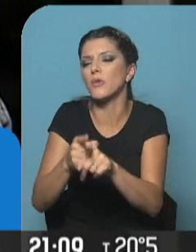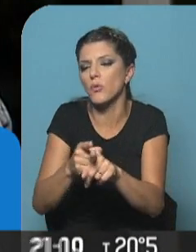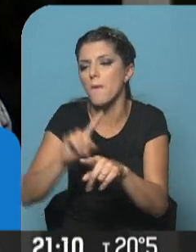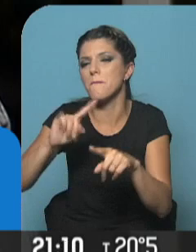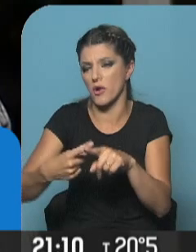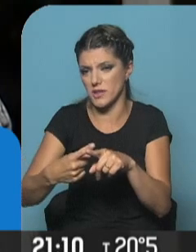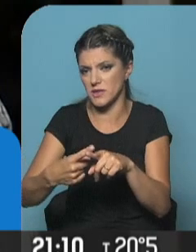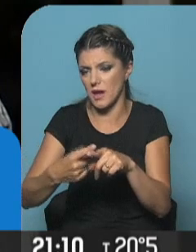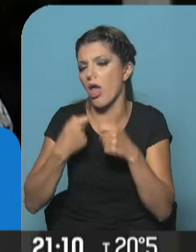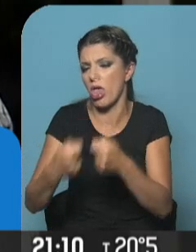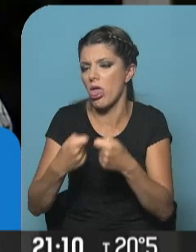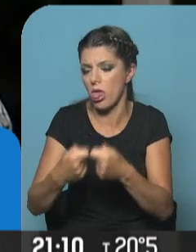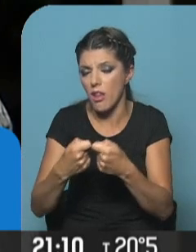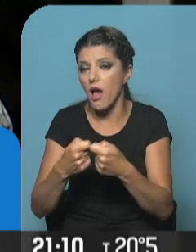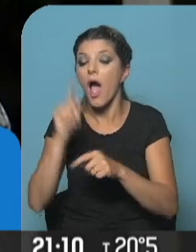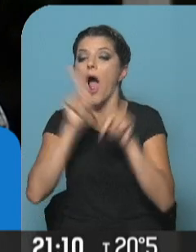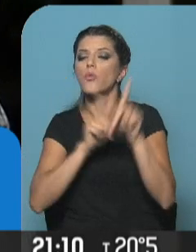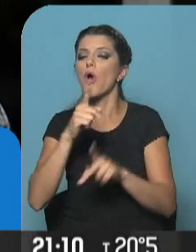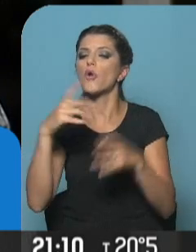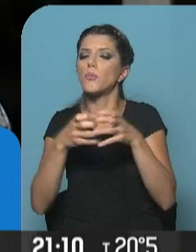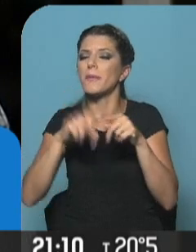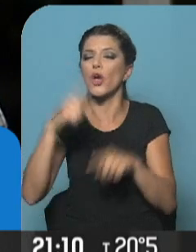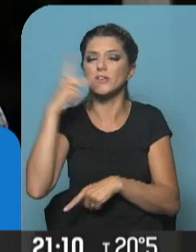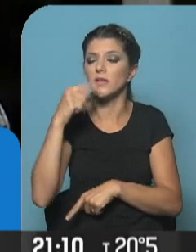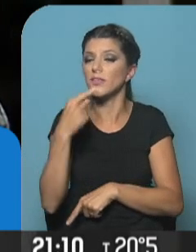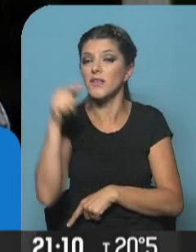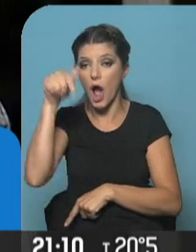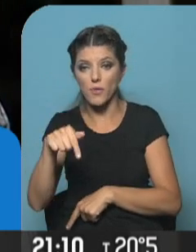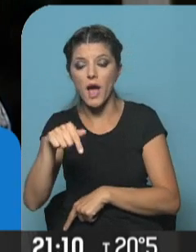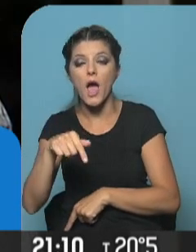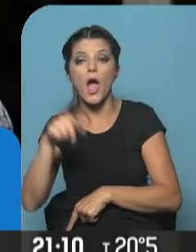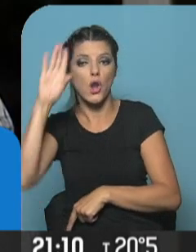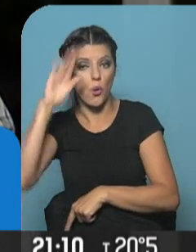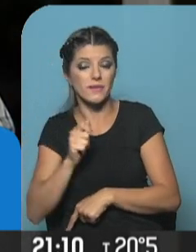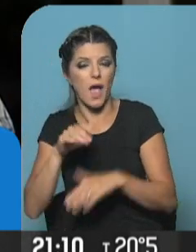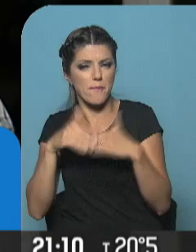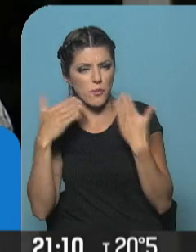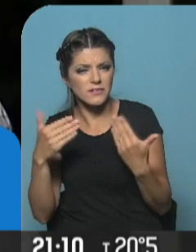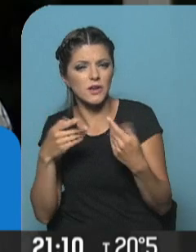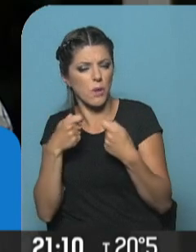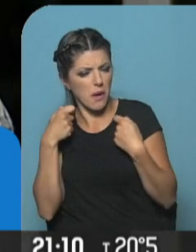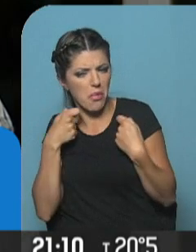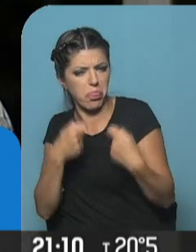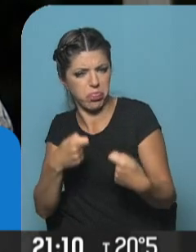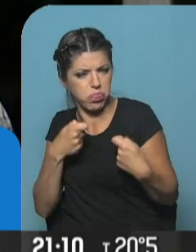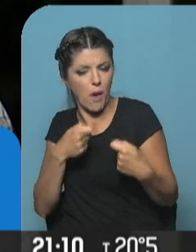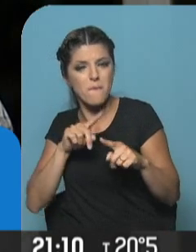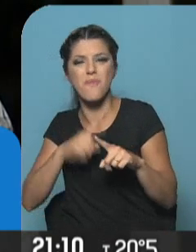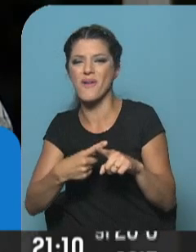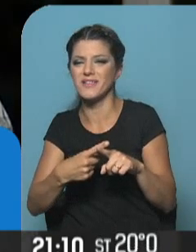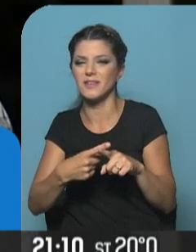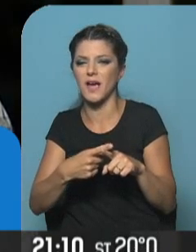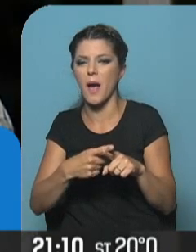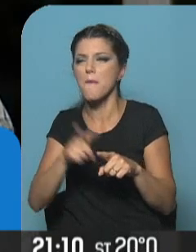del kirchnerismo hablan de eso, de que en estos momentos los jueces han despertado y que hay una persecución política parecida a los